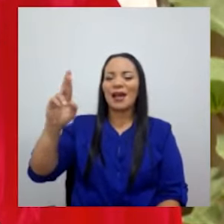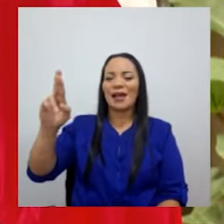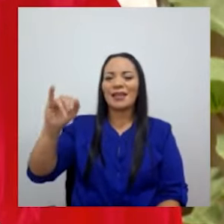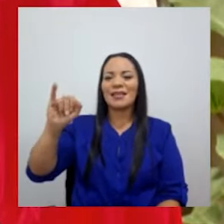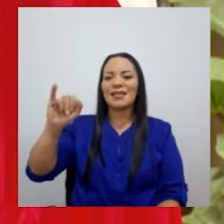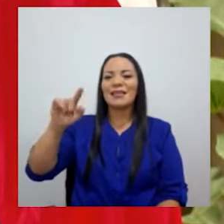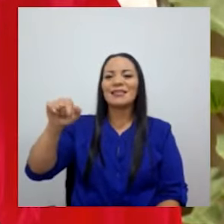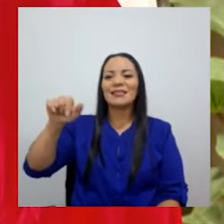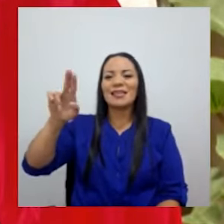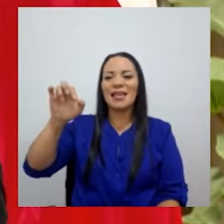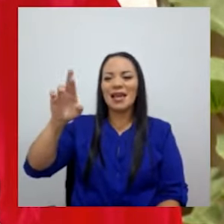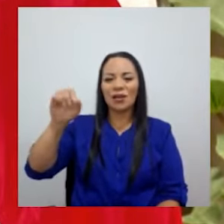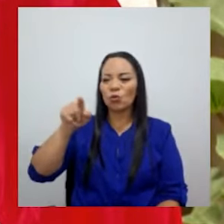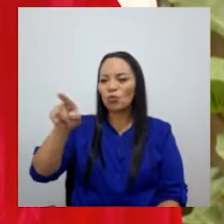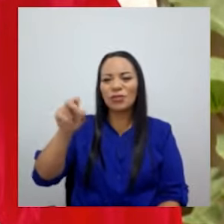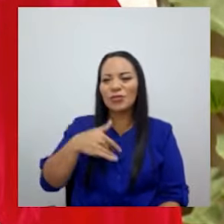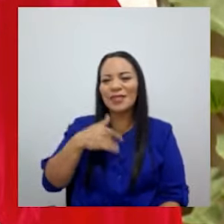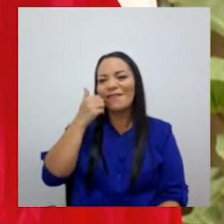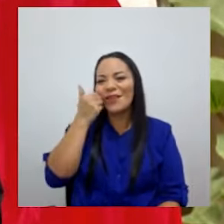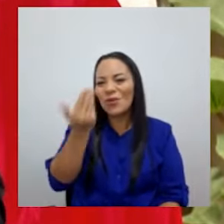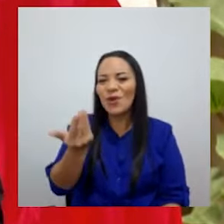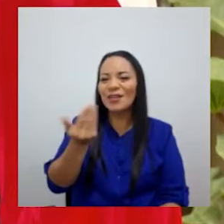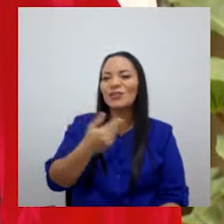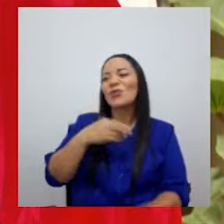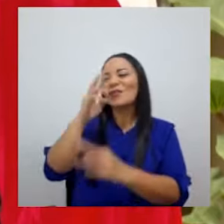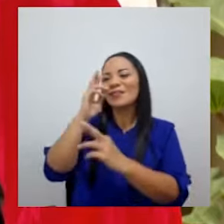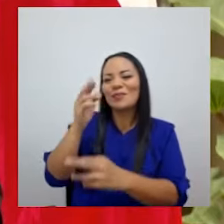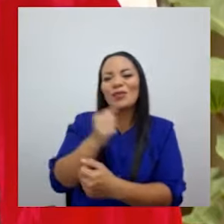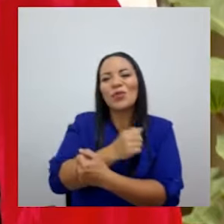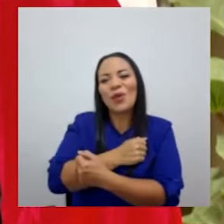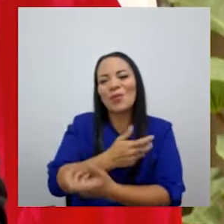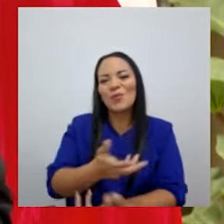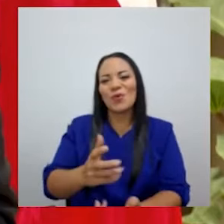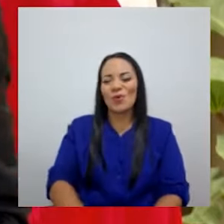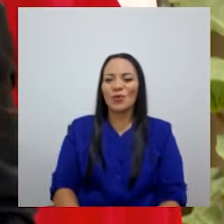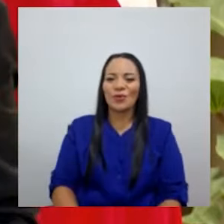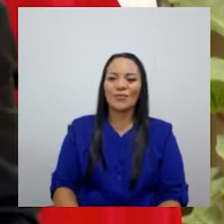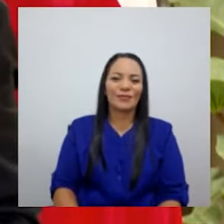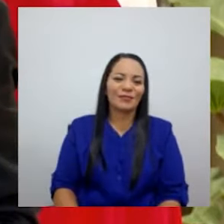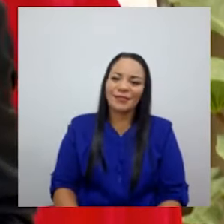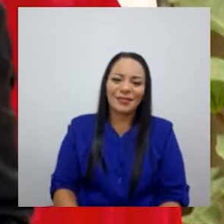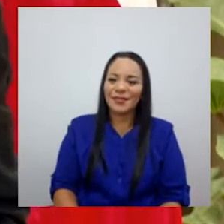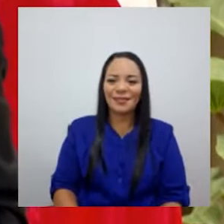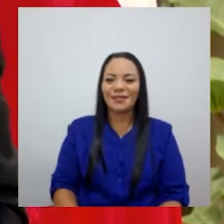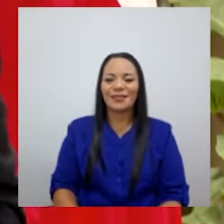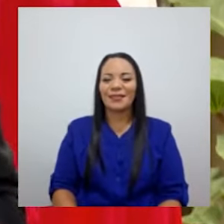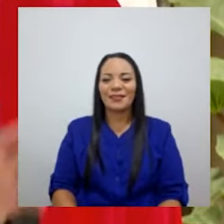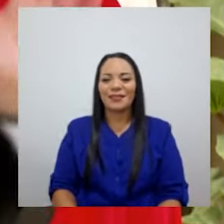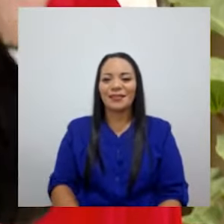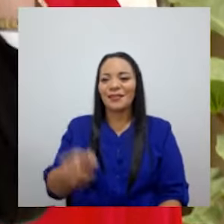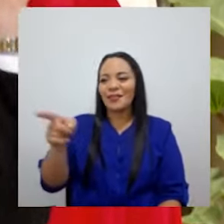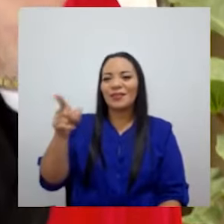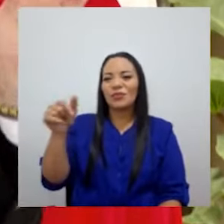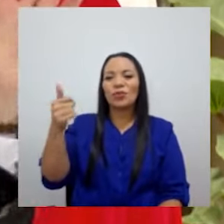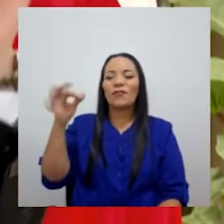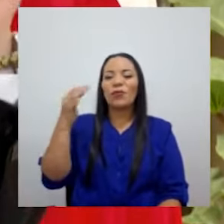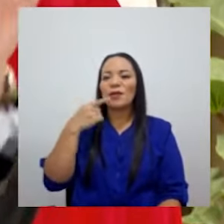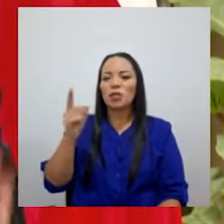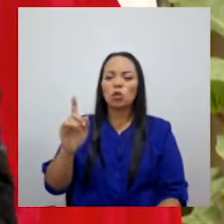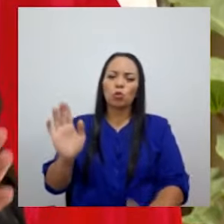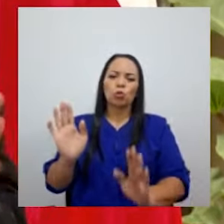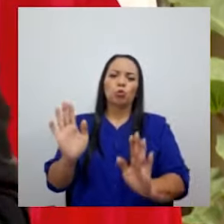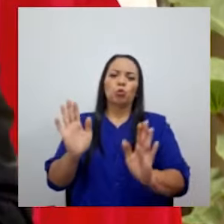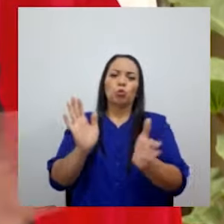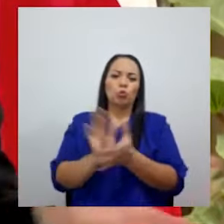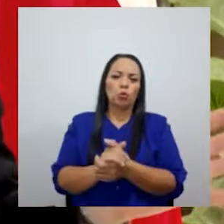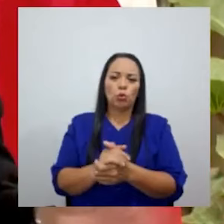no le da pena. Se lo digo con respeto y con amor. Es otra manera de decir, no, ya. Lo